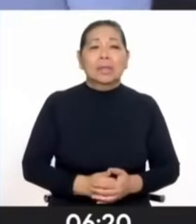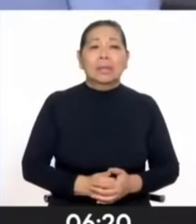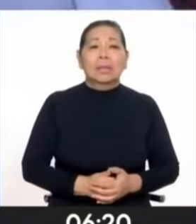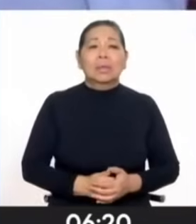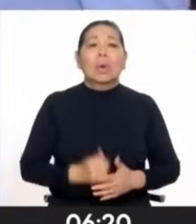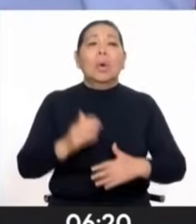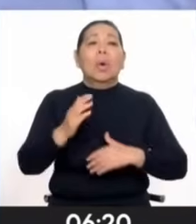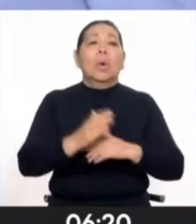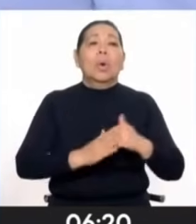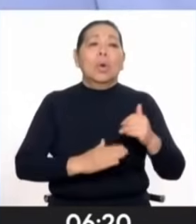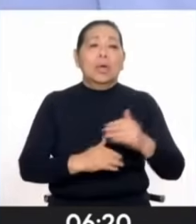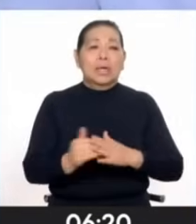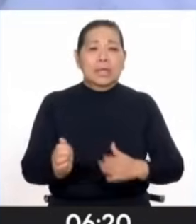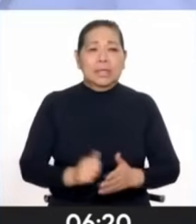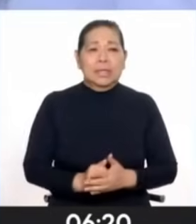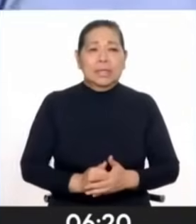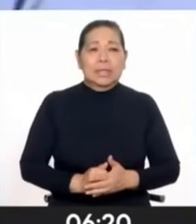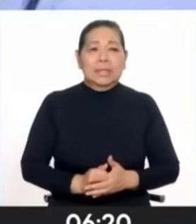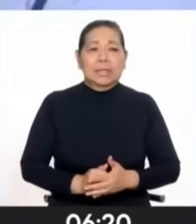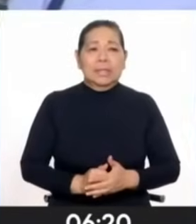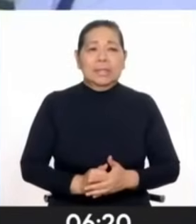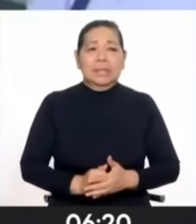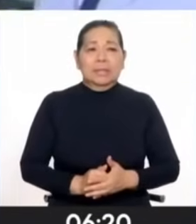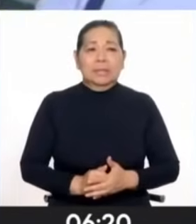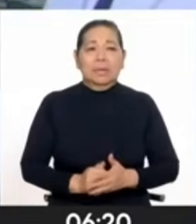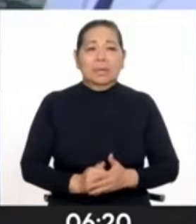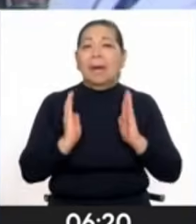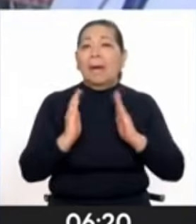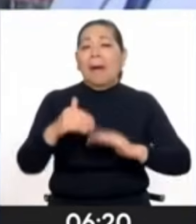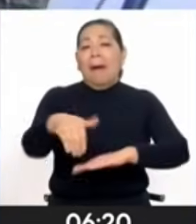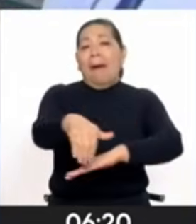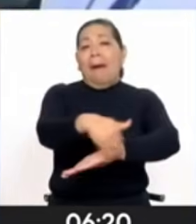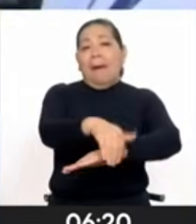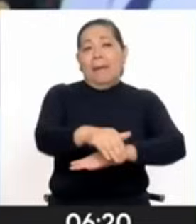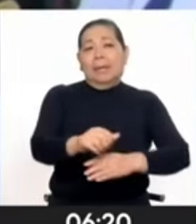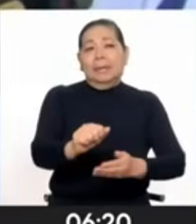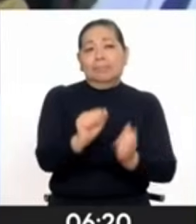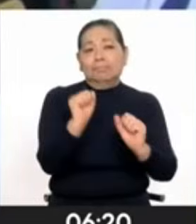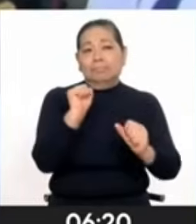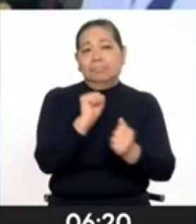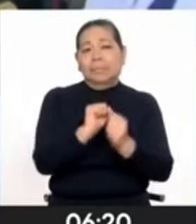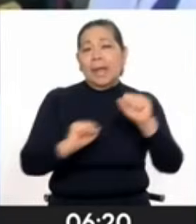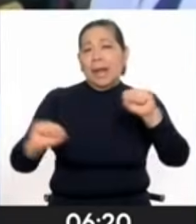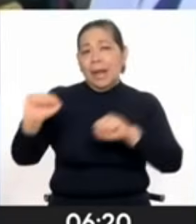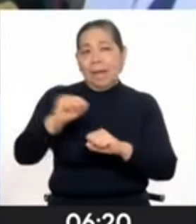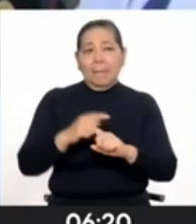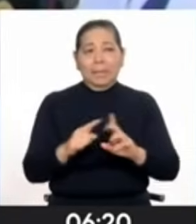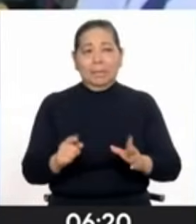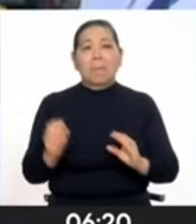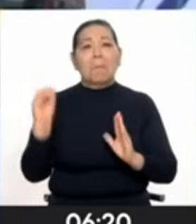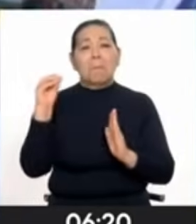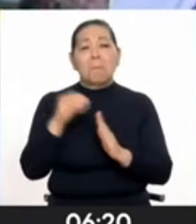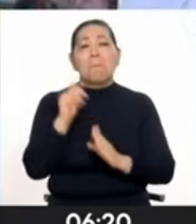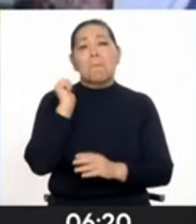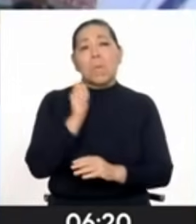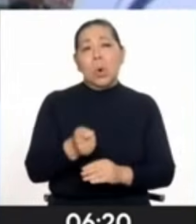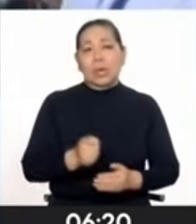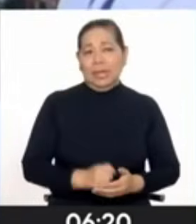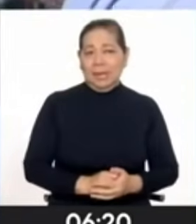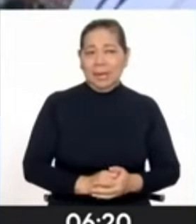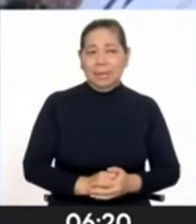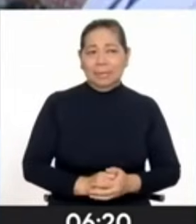Por construcción en dominio público de los lavaderos. Uh-huh. Ya, por eso nos pusieron una multa.